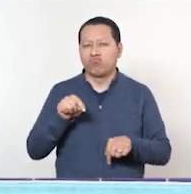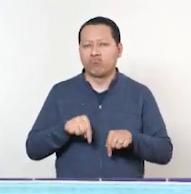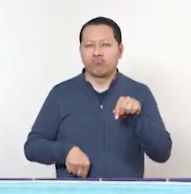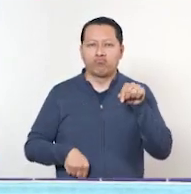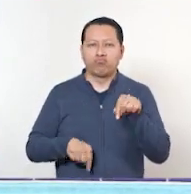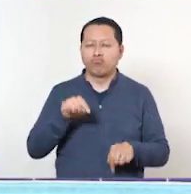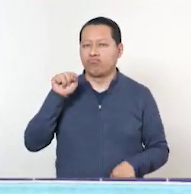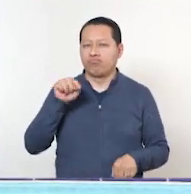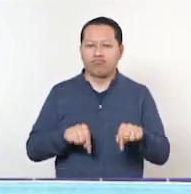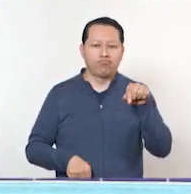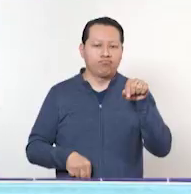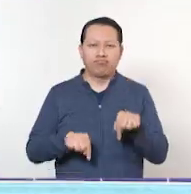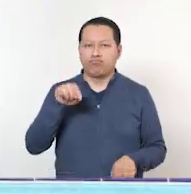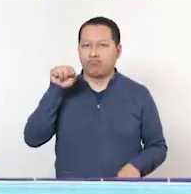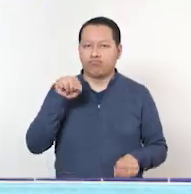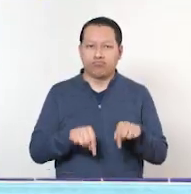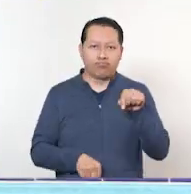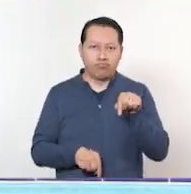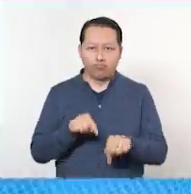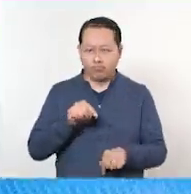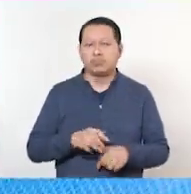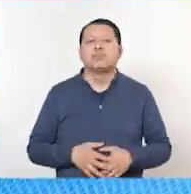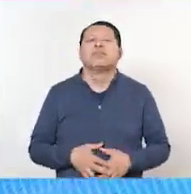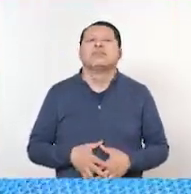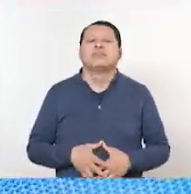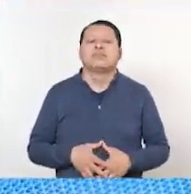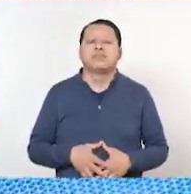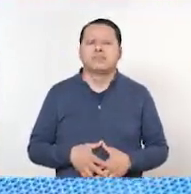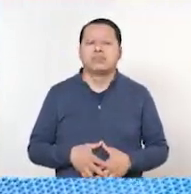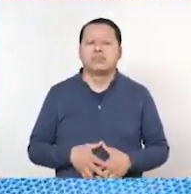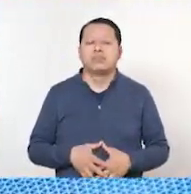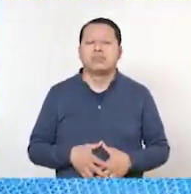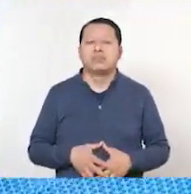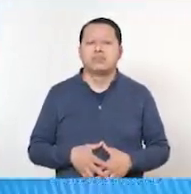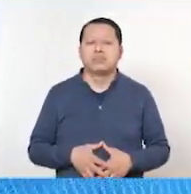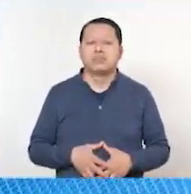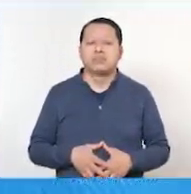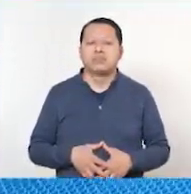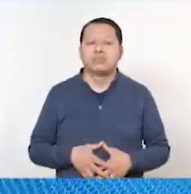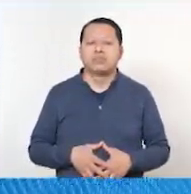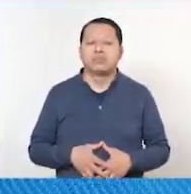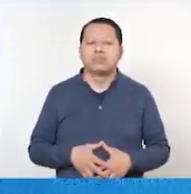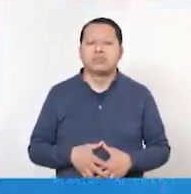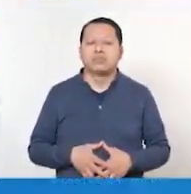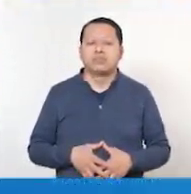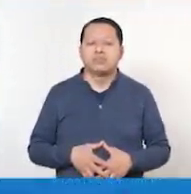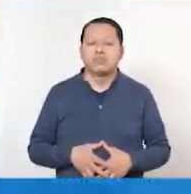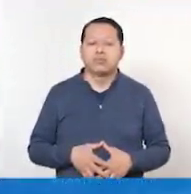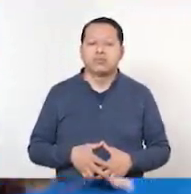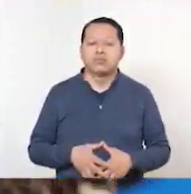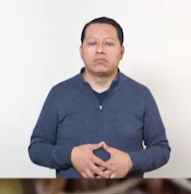poquito más la marcha, que se vea, ¿sí? La marcamos, muy bien.